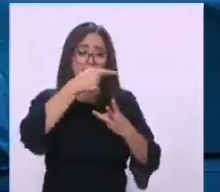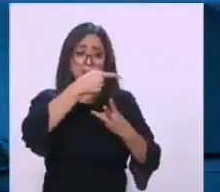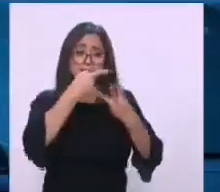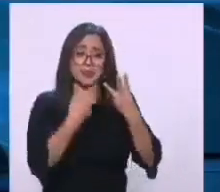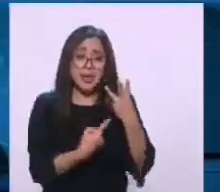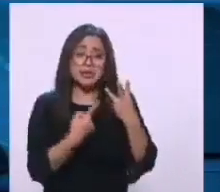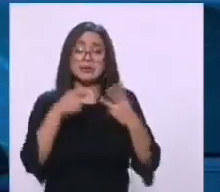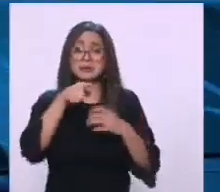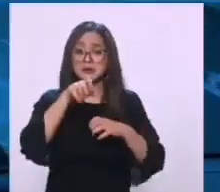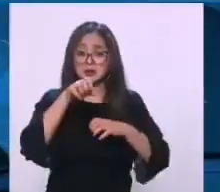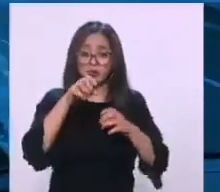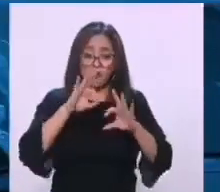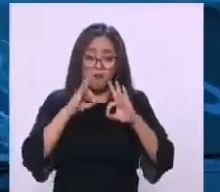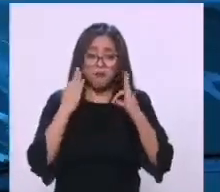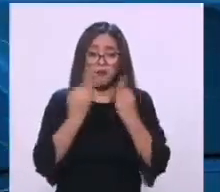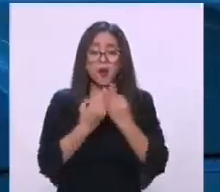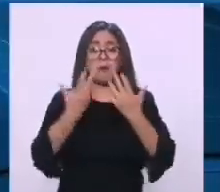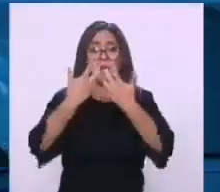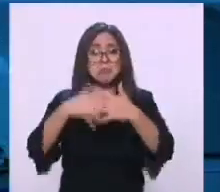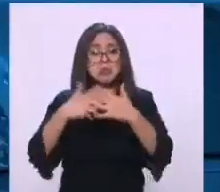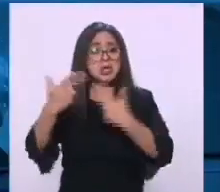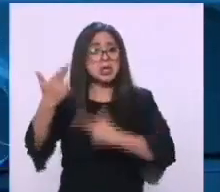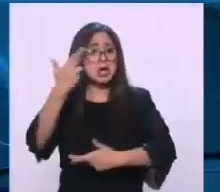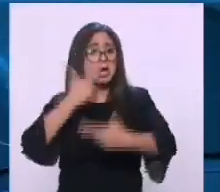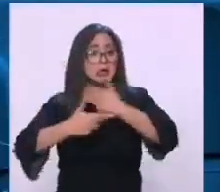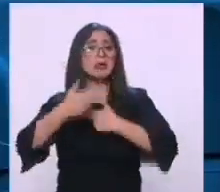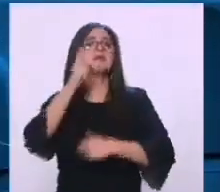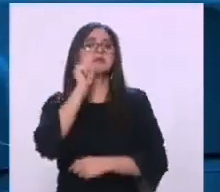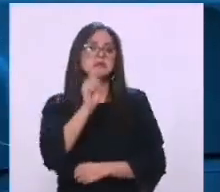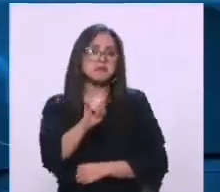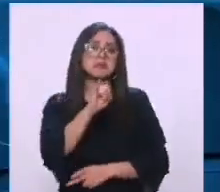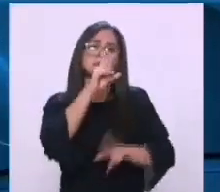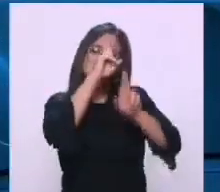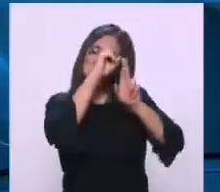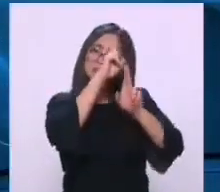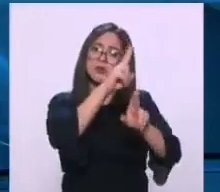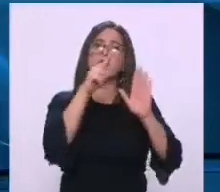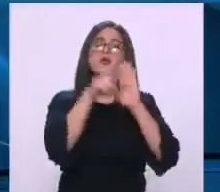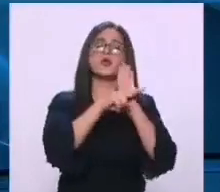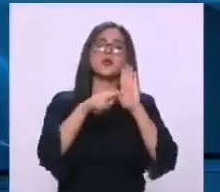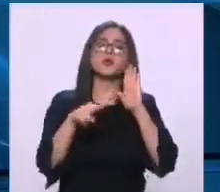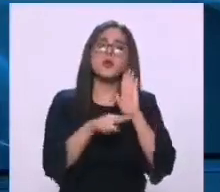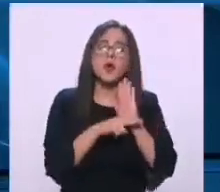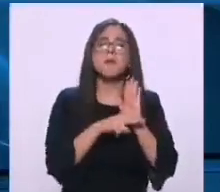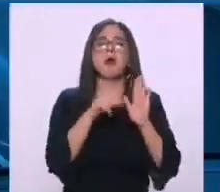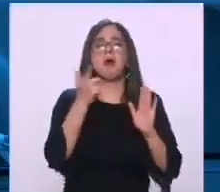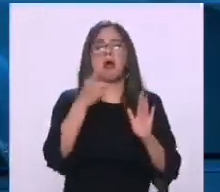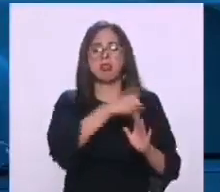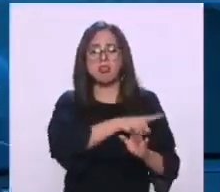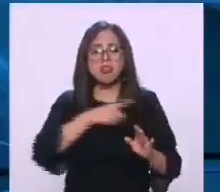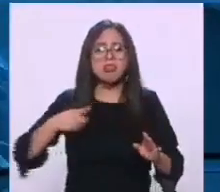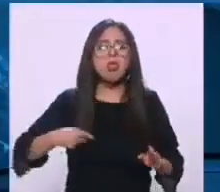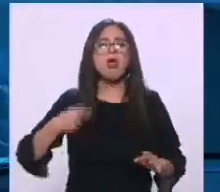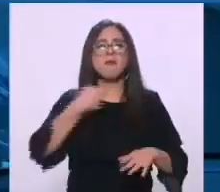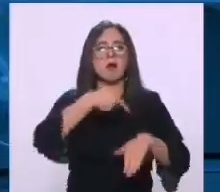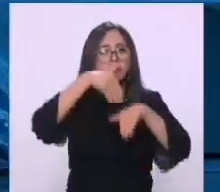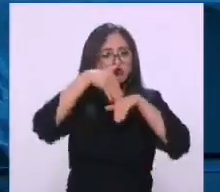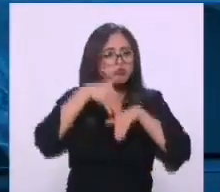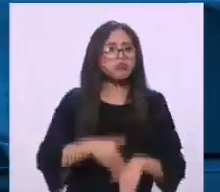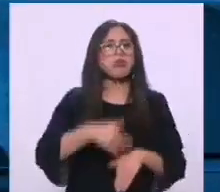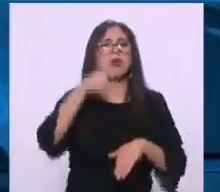estás aludiendo van a llevar a cabo los protocolos, los lineamientos el poder tener